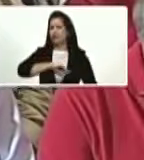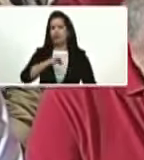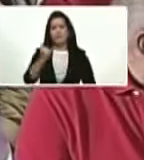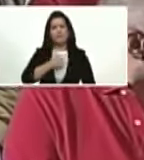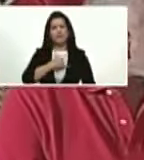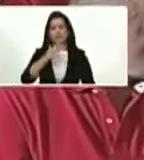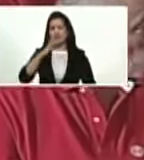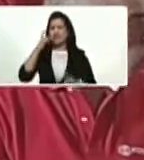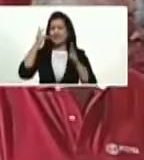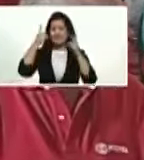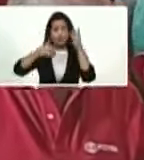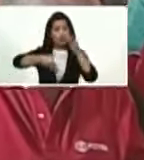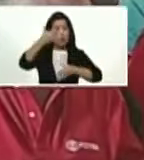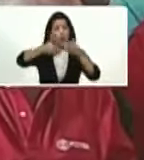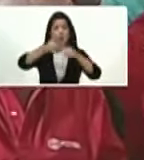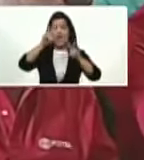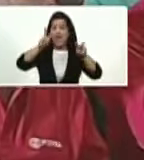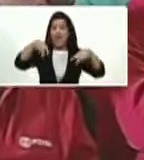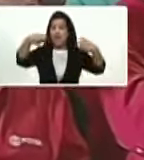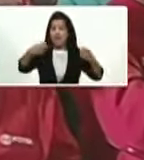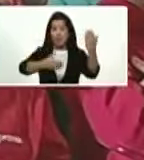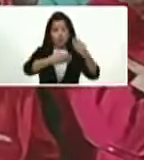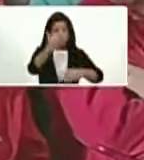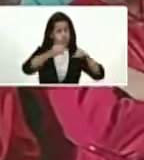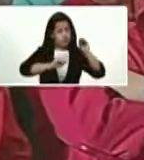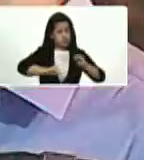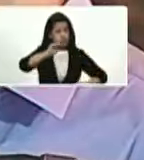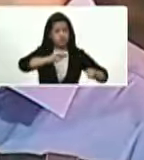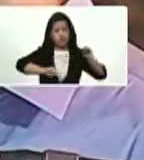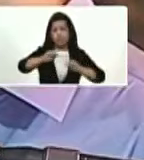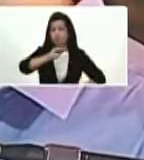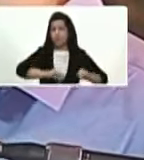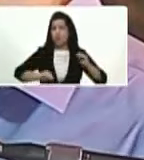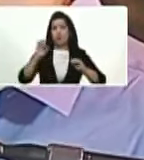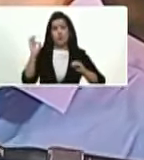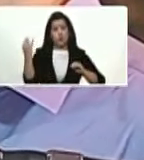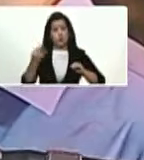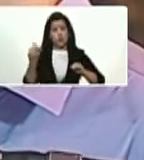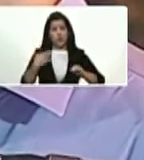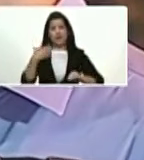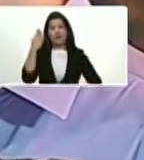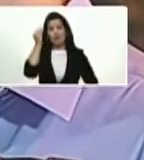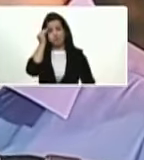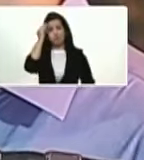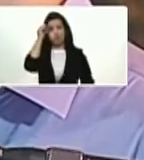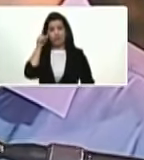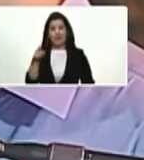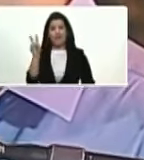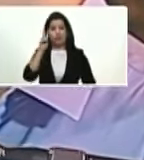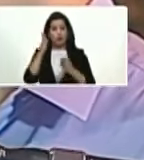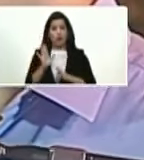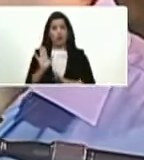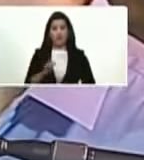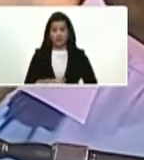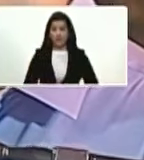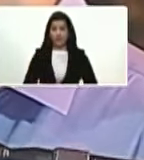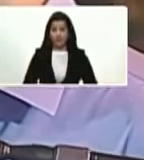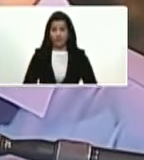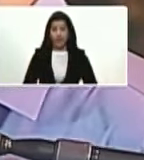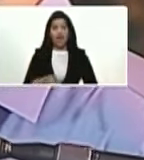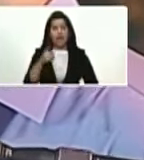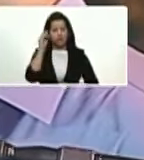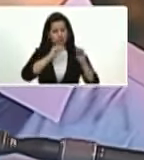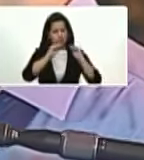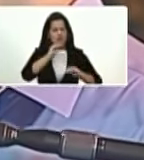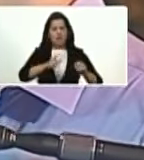innovar, una inteligencia intuitiva que permite y que sirve como guía, aparte de todo el conocimiento técnico y todo el fundamento para